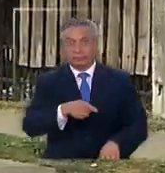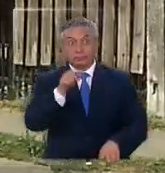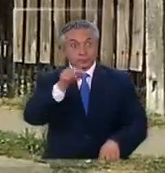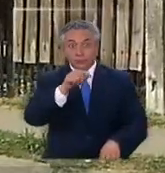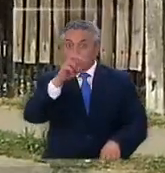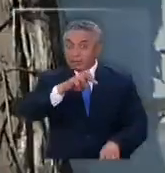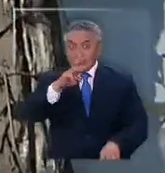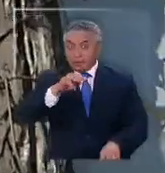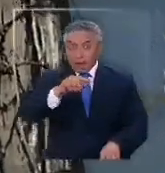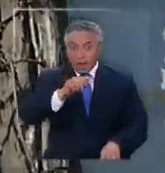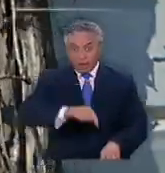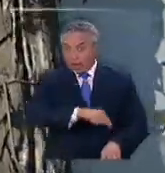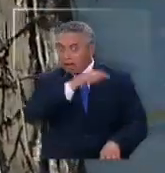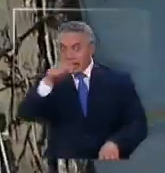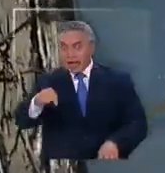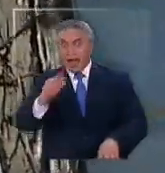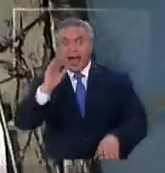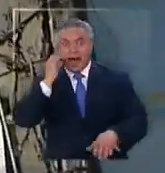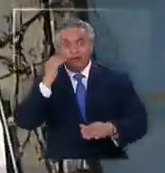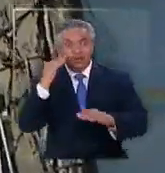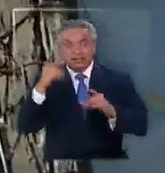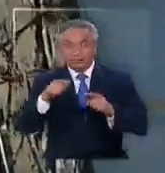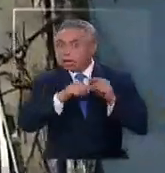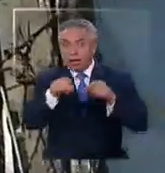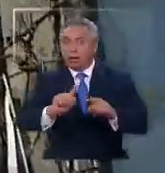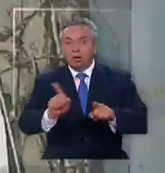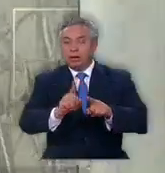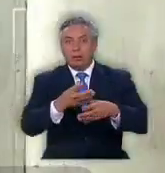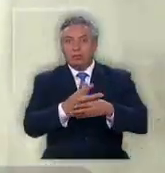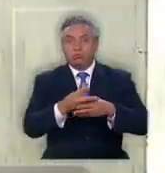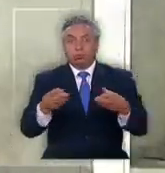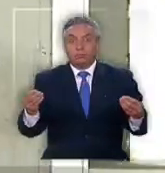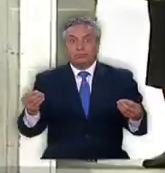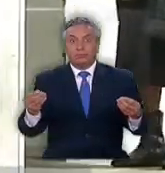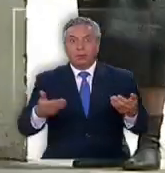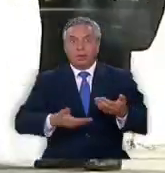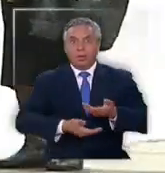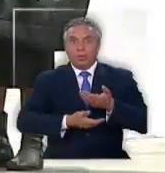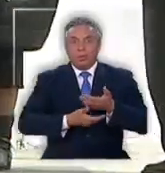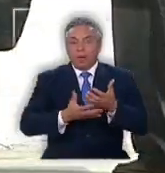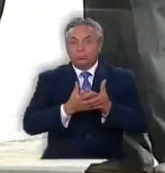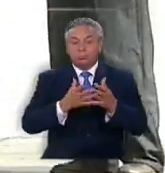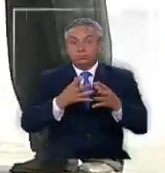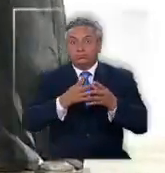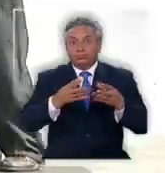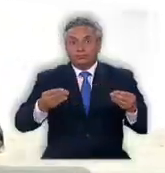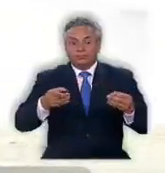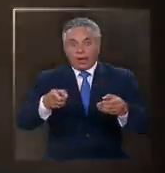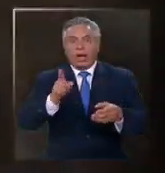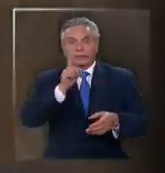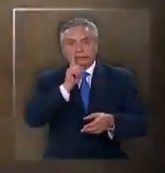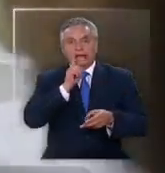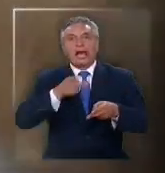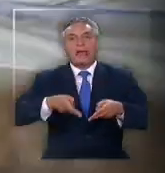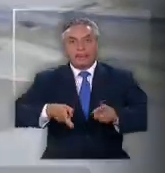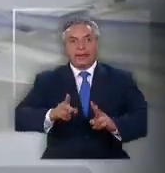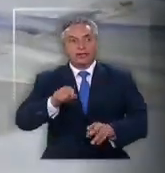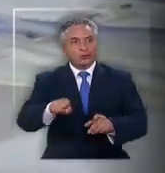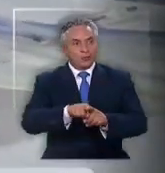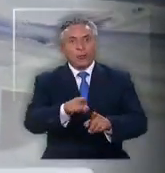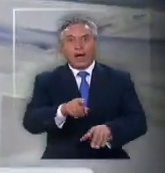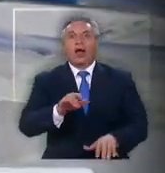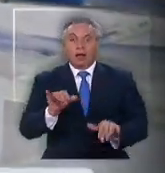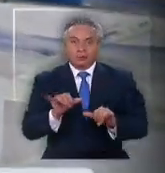ni al barrio de los abuelos de la niña un futuro incierto para una lactante con derechos como todo menor nacido en chile